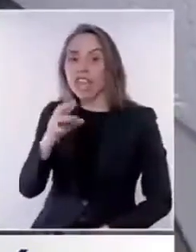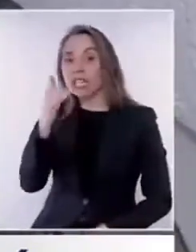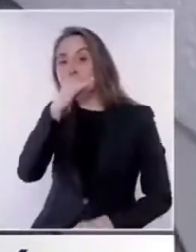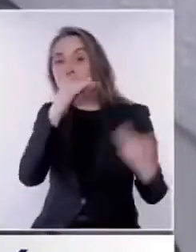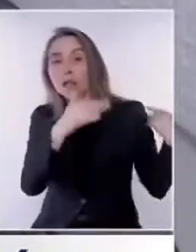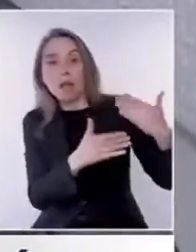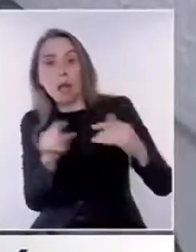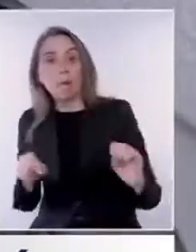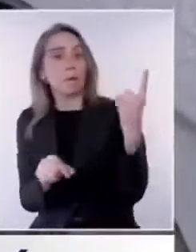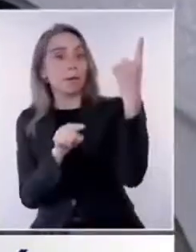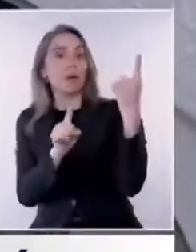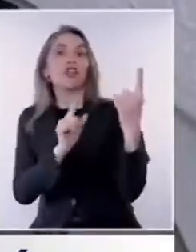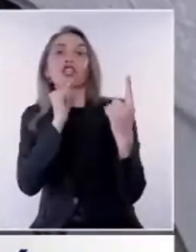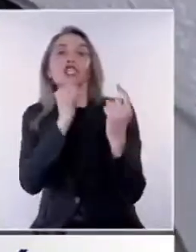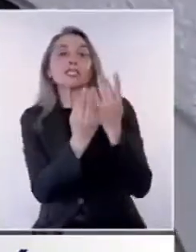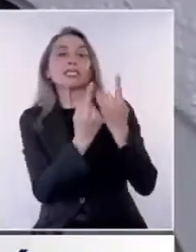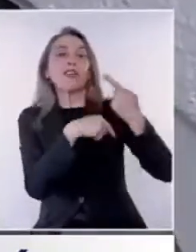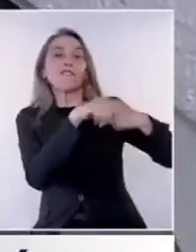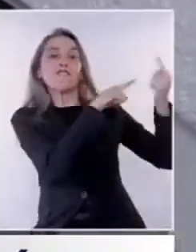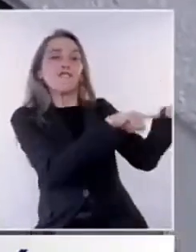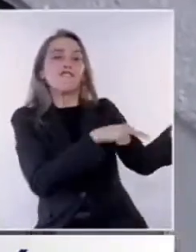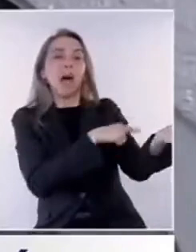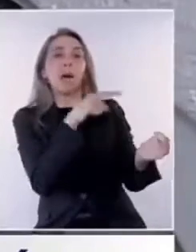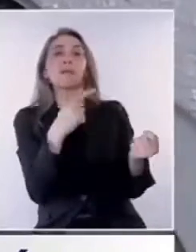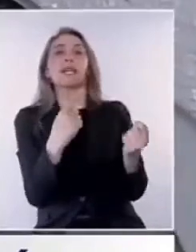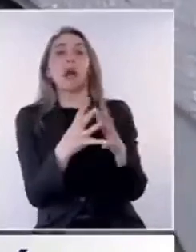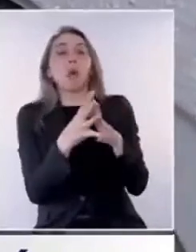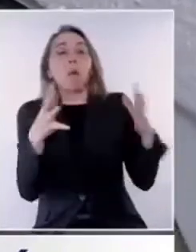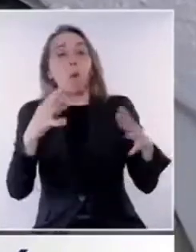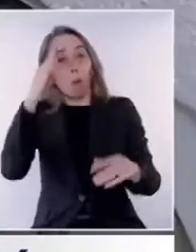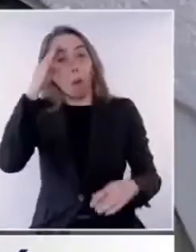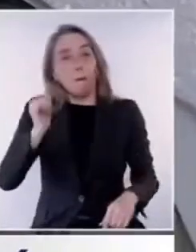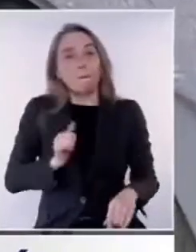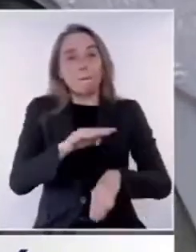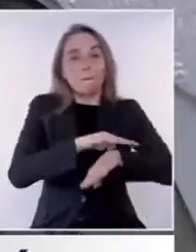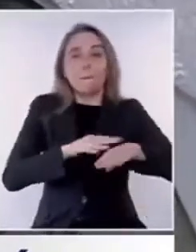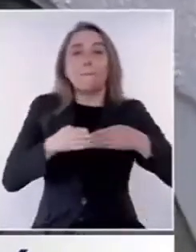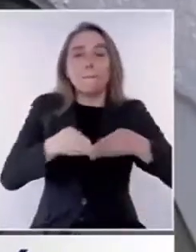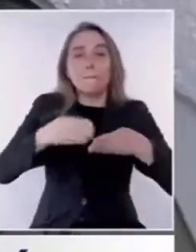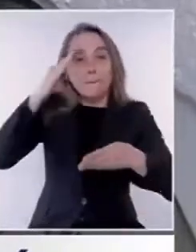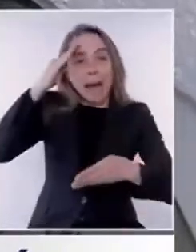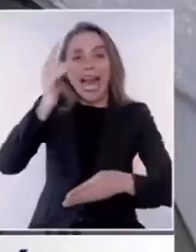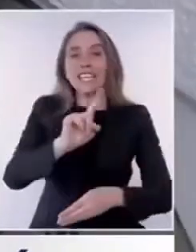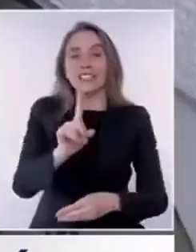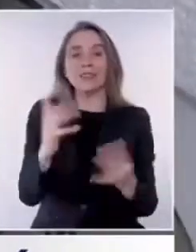tengo la certeza, pero entre medio no hay muchos marinos, creo. Ah, mira. Todavía se puede.